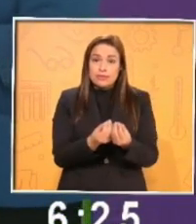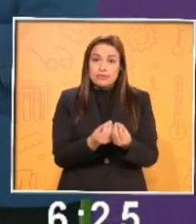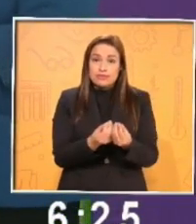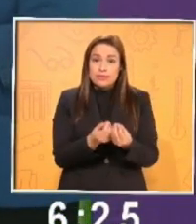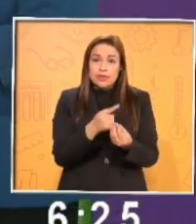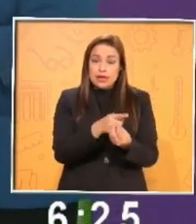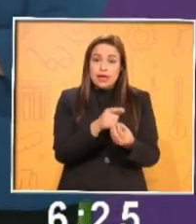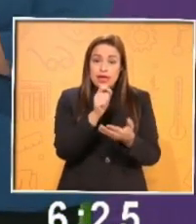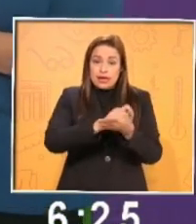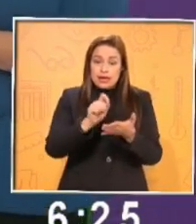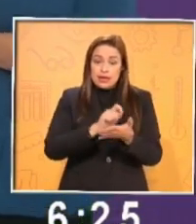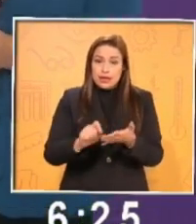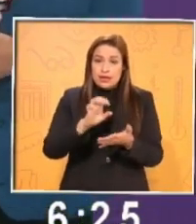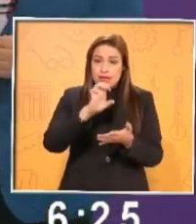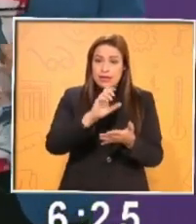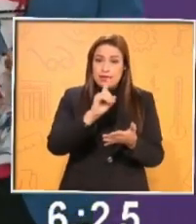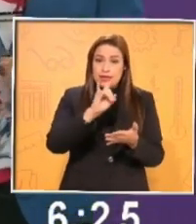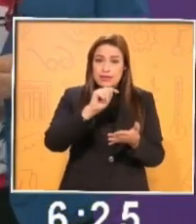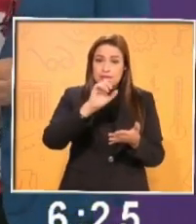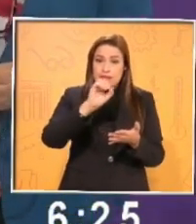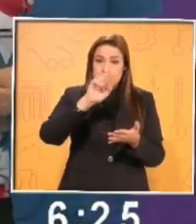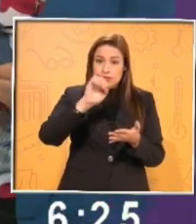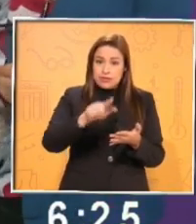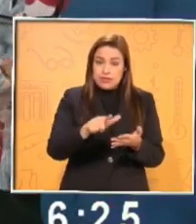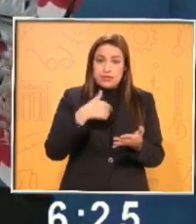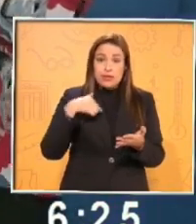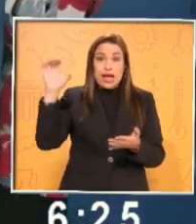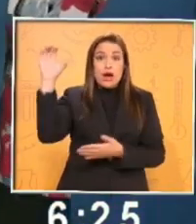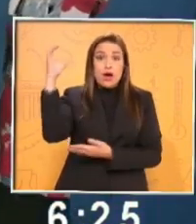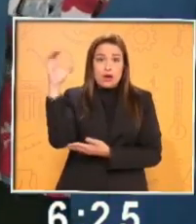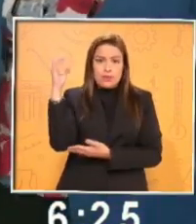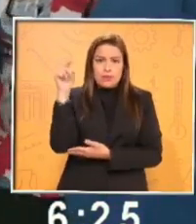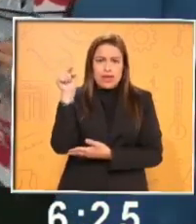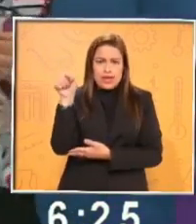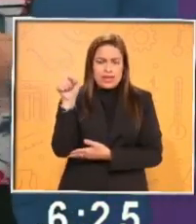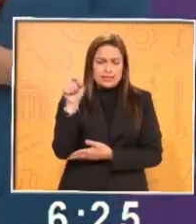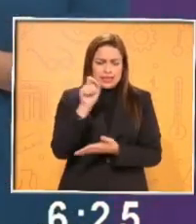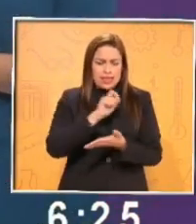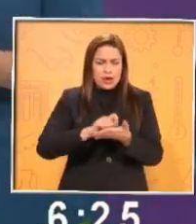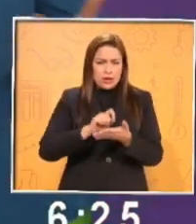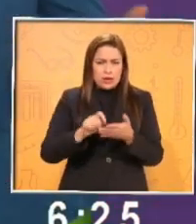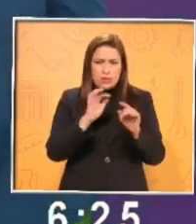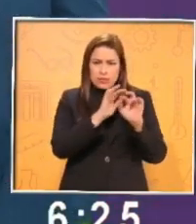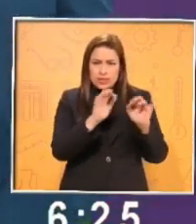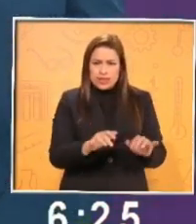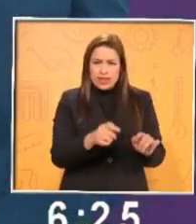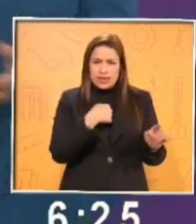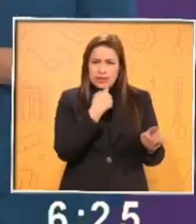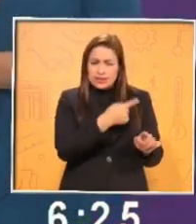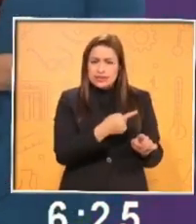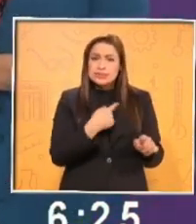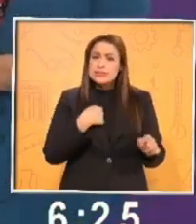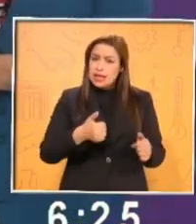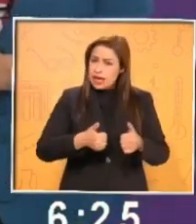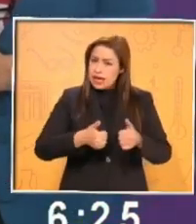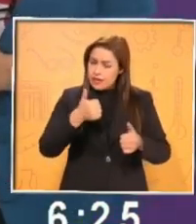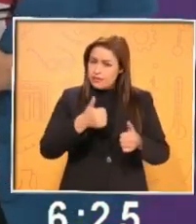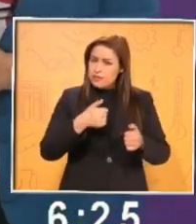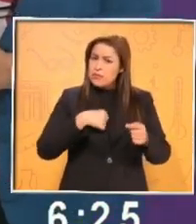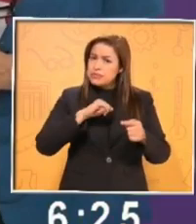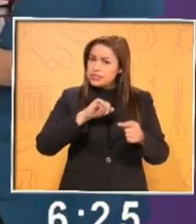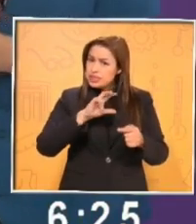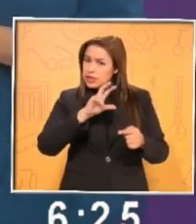a la editorial Santillana en Colombia. ¿Este comentario está a favor o está en contra del uso de los